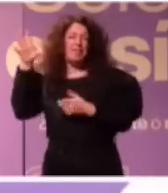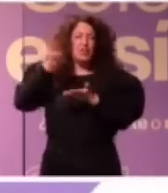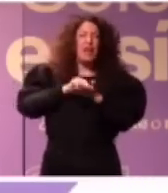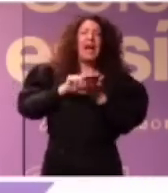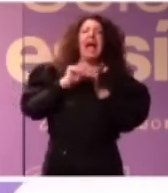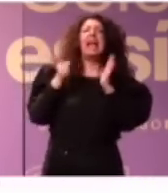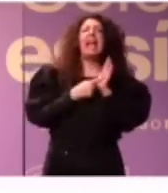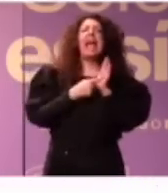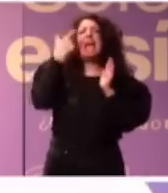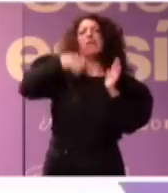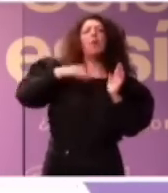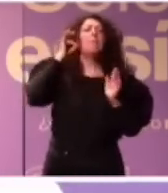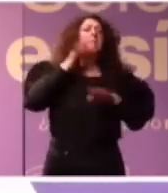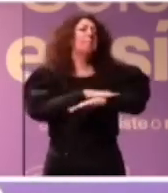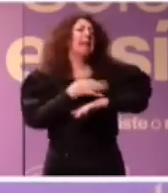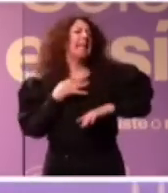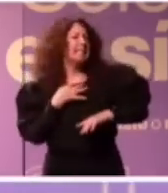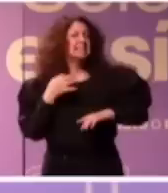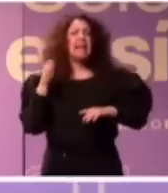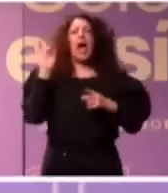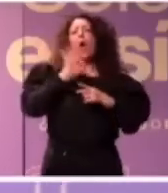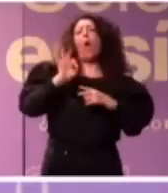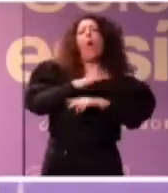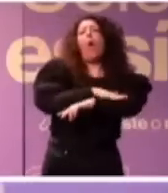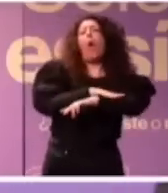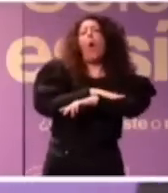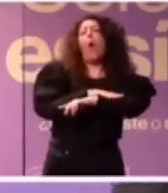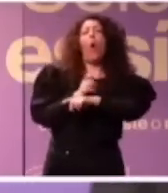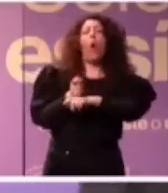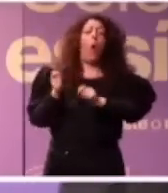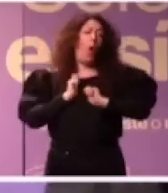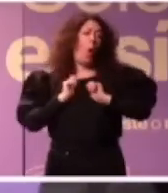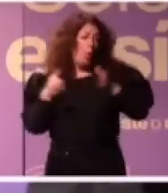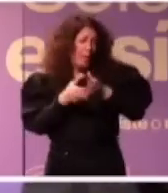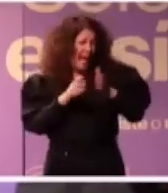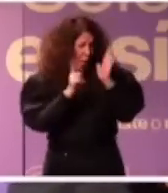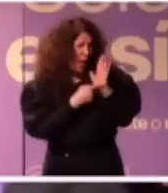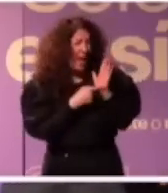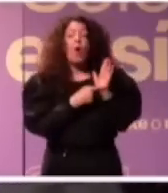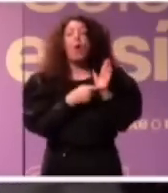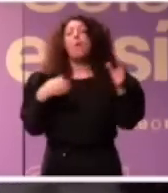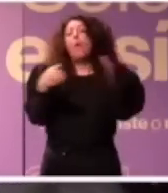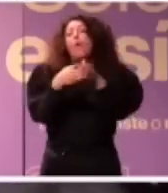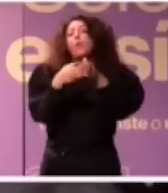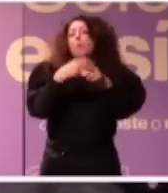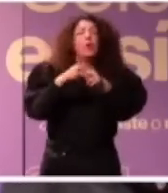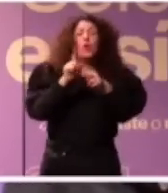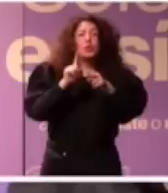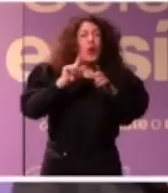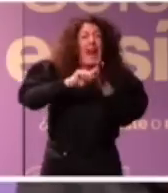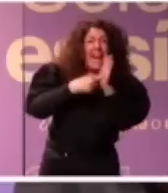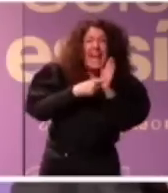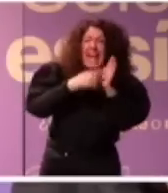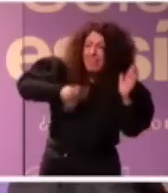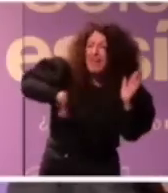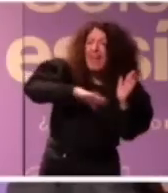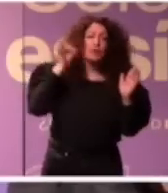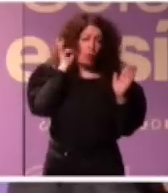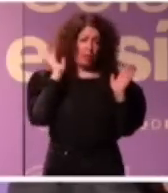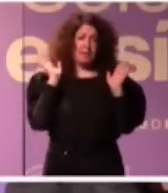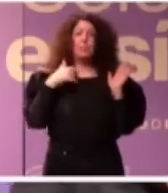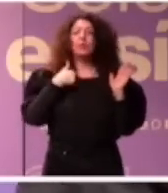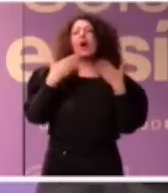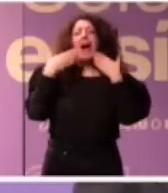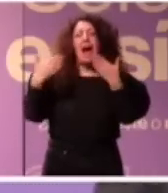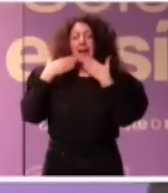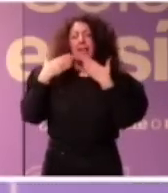de ninguna ministra, ni de un gobierno, ni de un partido. Esta es una ley de todas y por eso quiero agradecer a